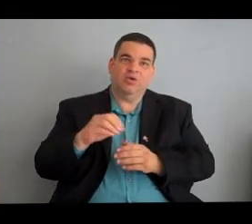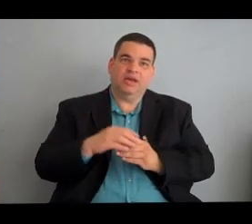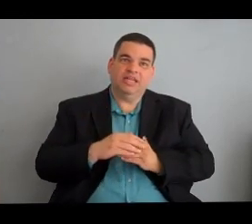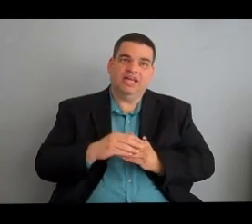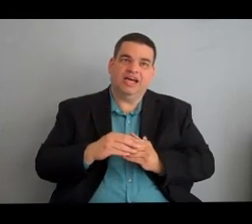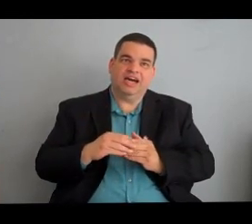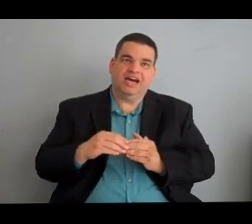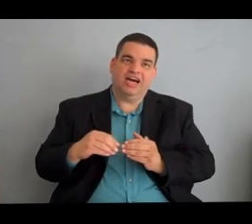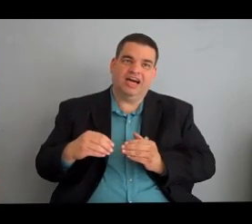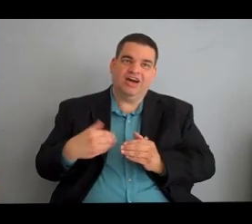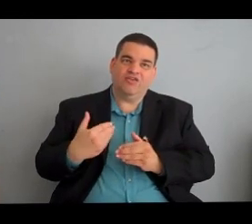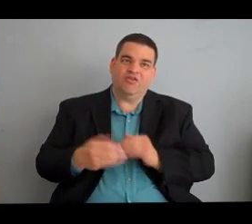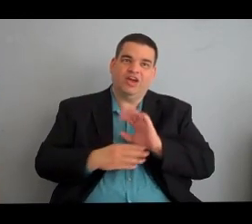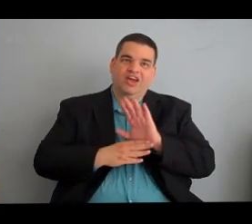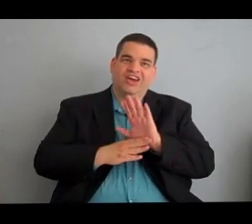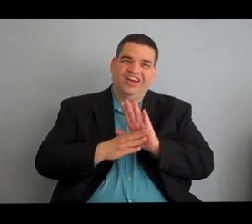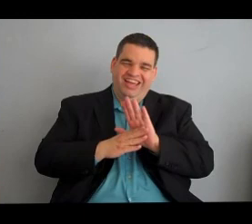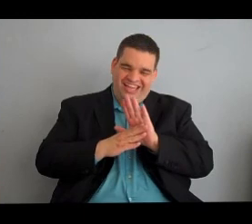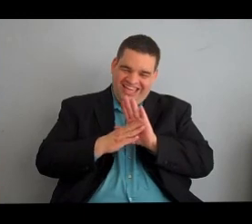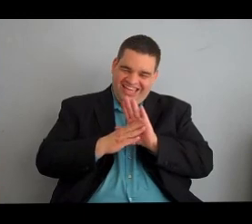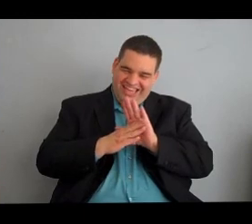crescendo